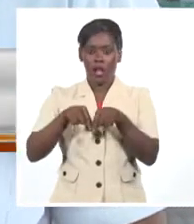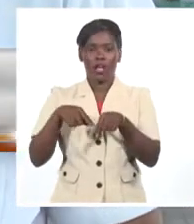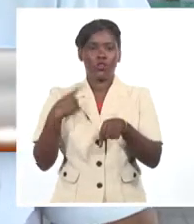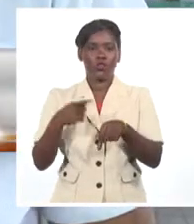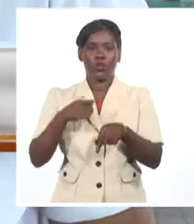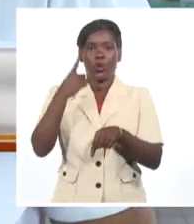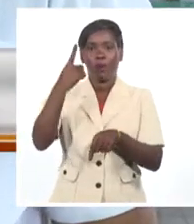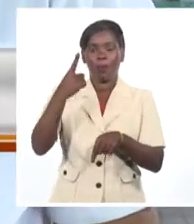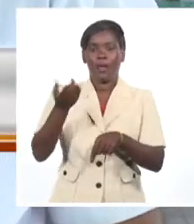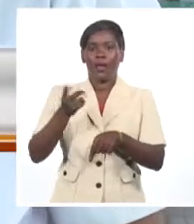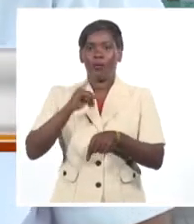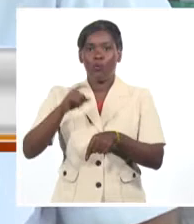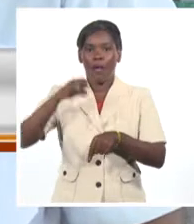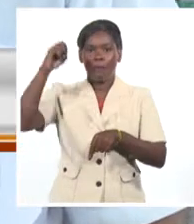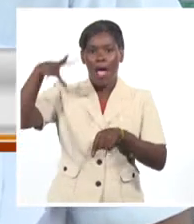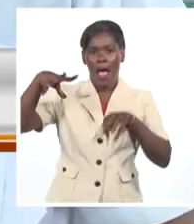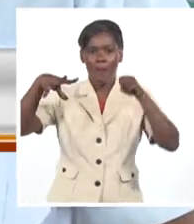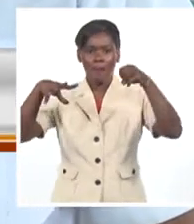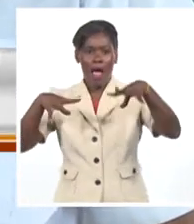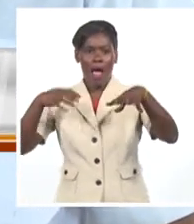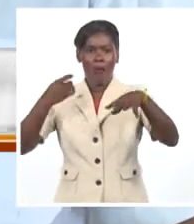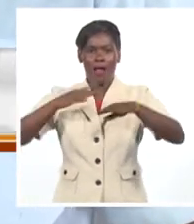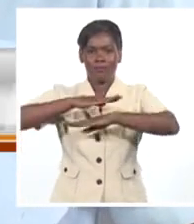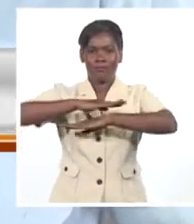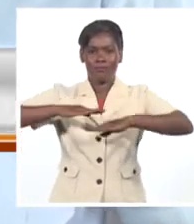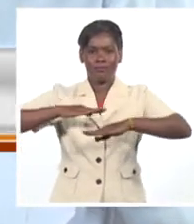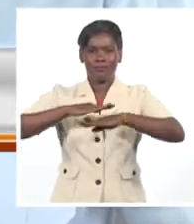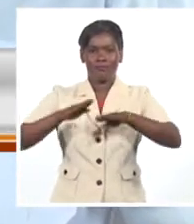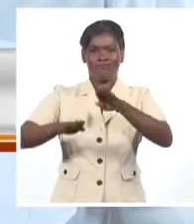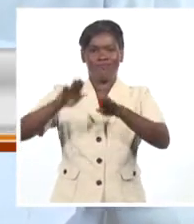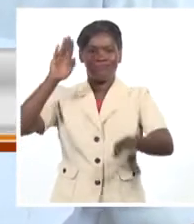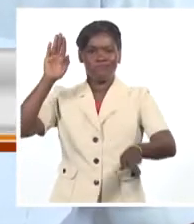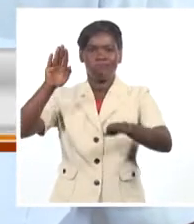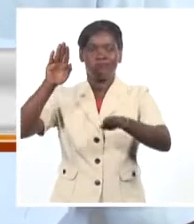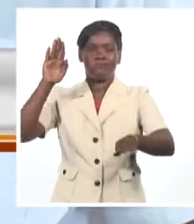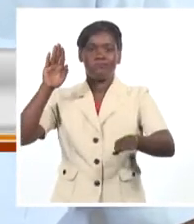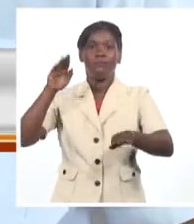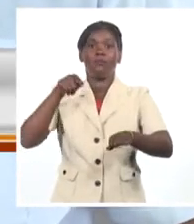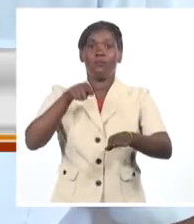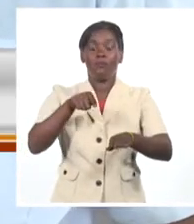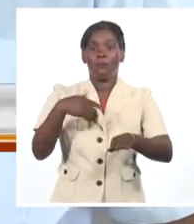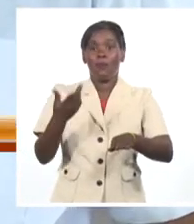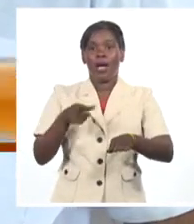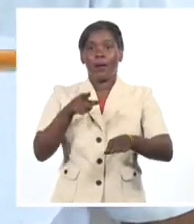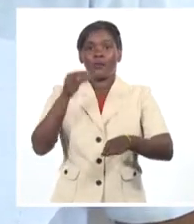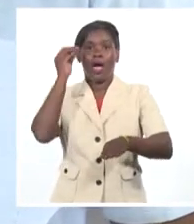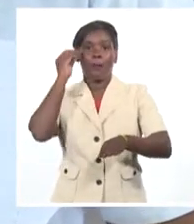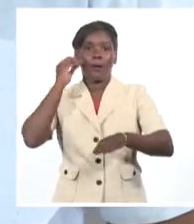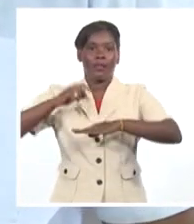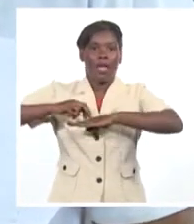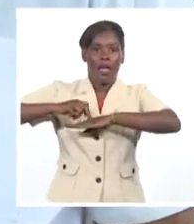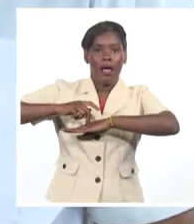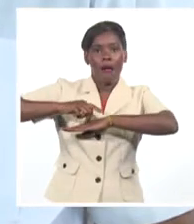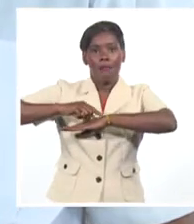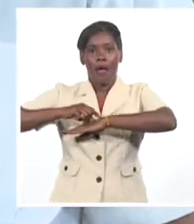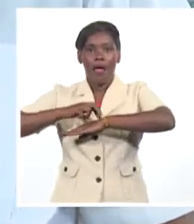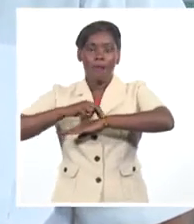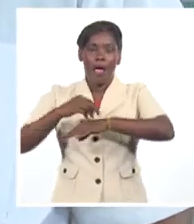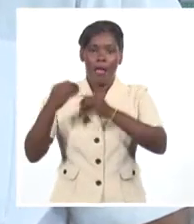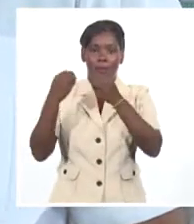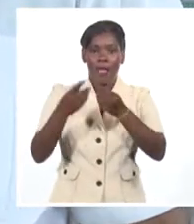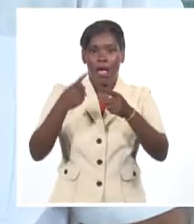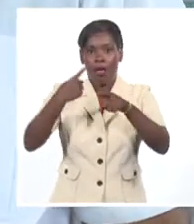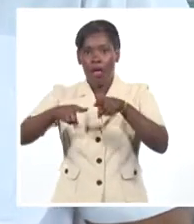electroterapia, en el departamento de electroterapia, pero bueno, aquí en el departamento de Ignacio, él recibió tratamiento kinésico, donde lo hicimos una reeducación